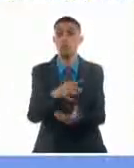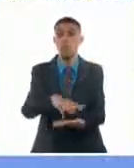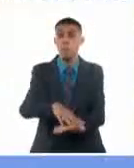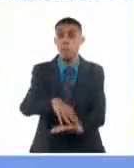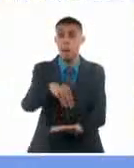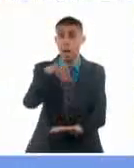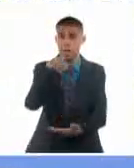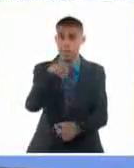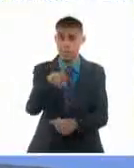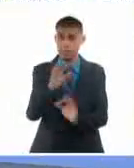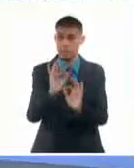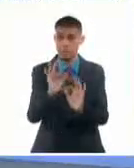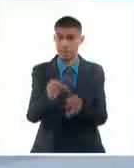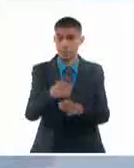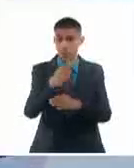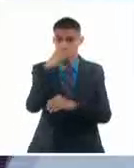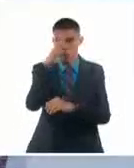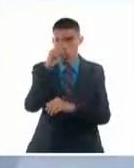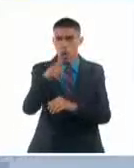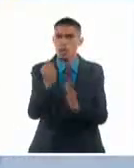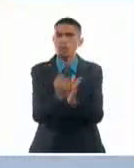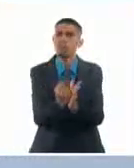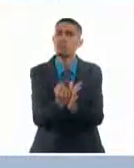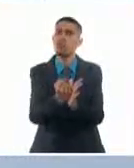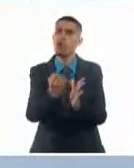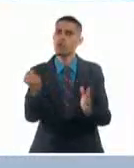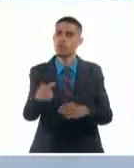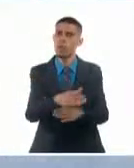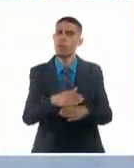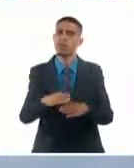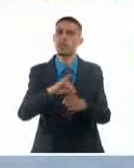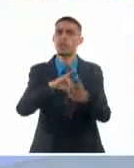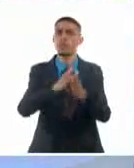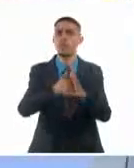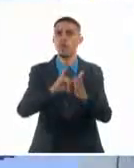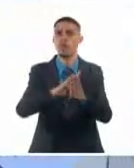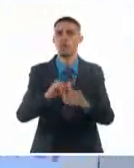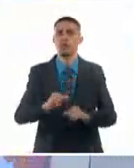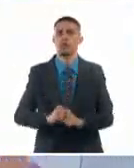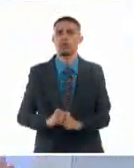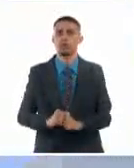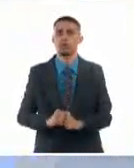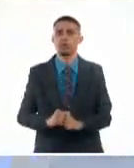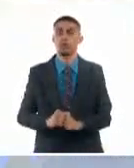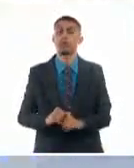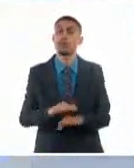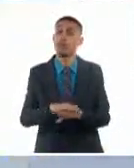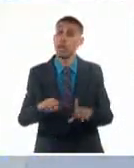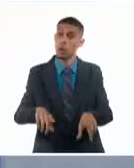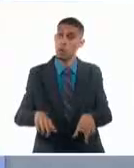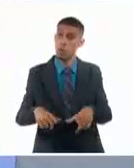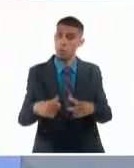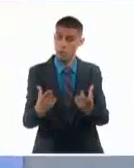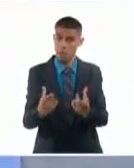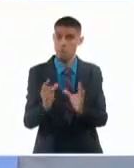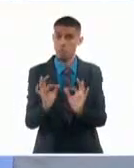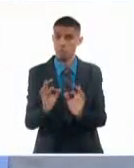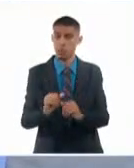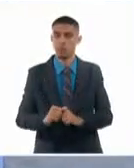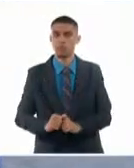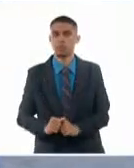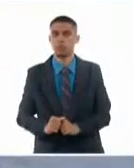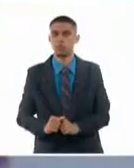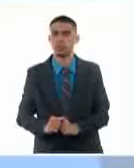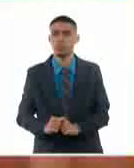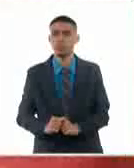se procedió a la discusión y aprobación de los proyectos. Cumplimos una de las acciones importantes dentro de esta